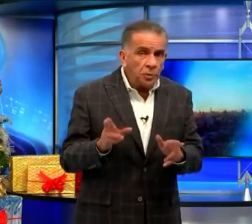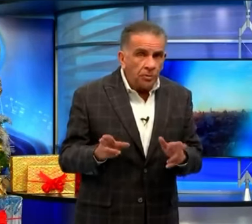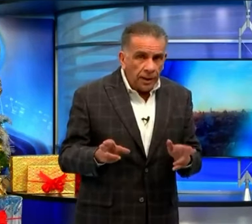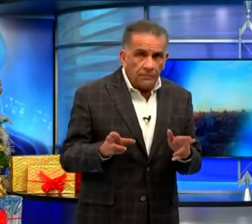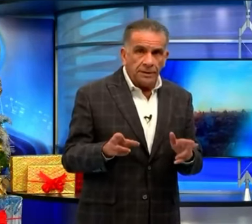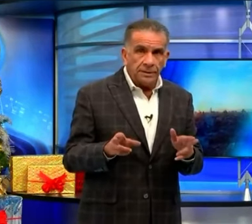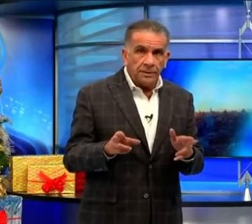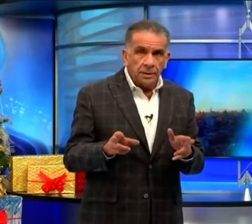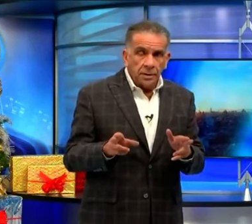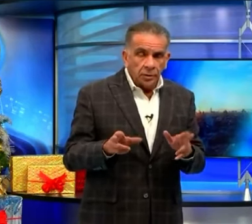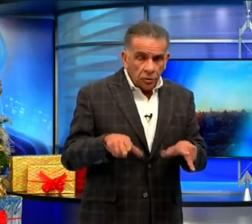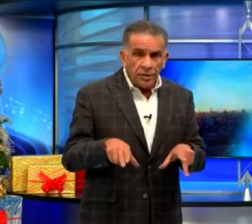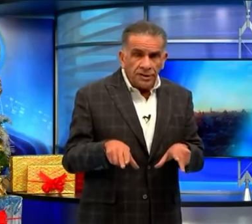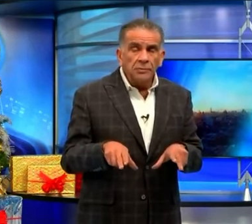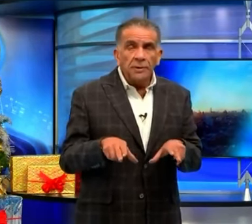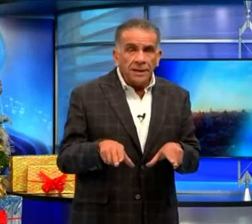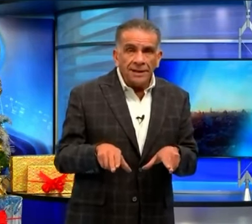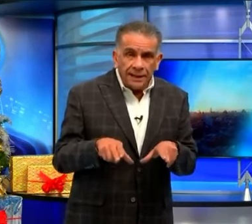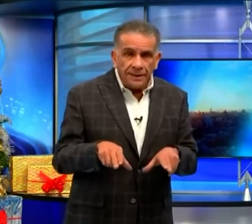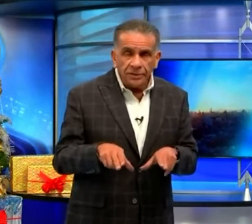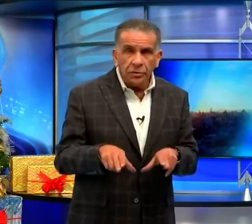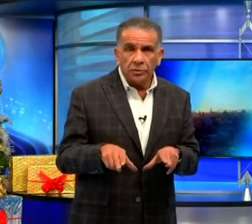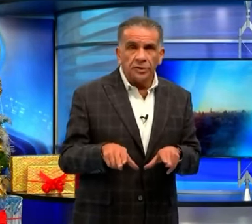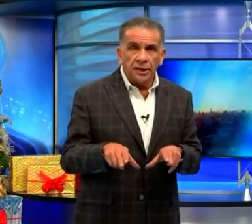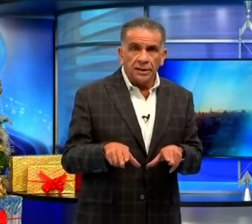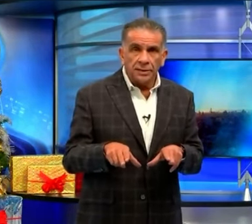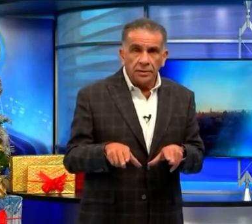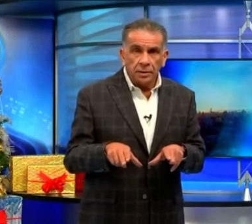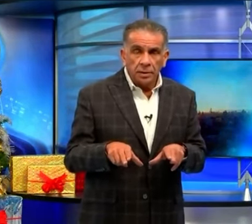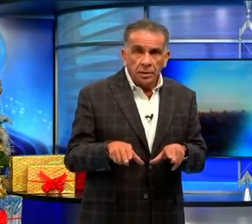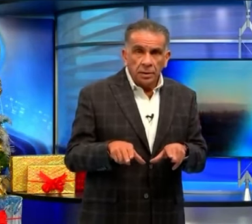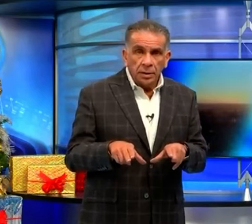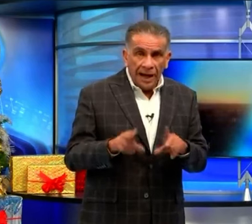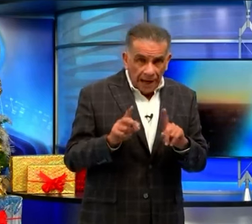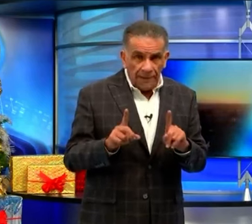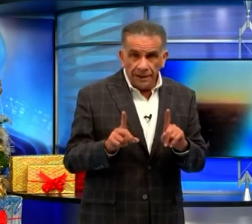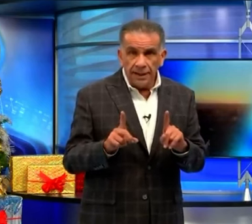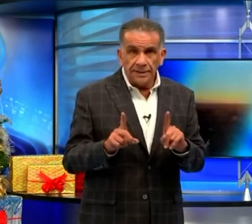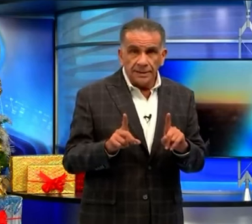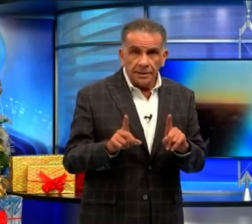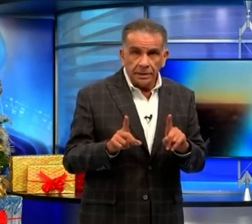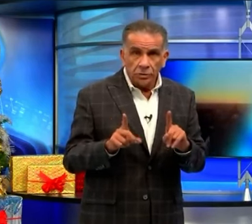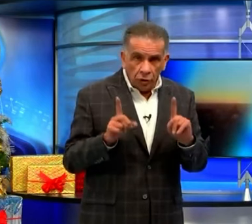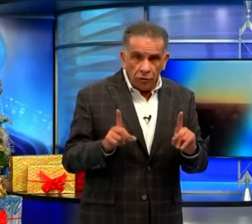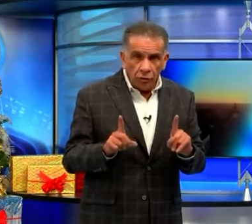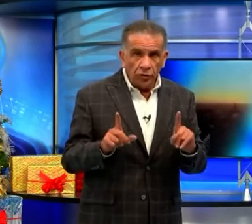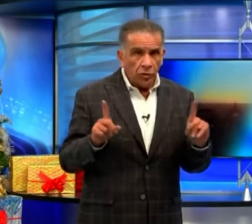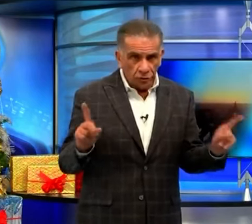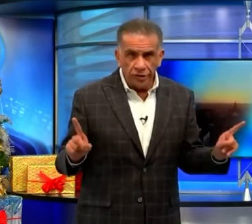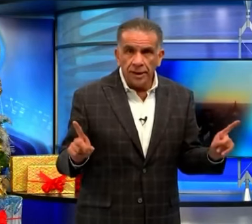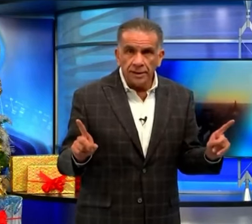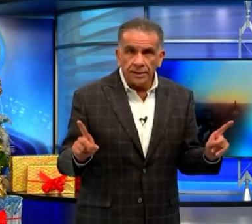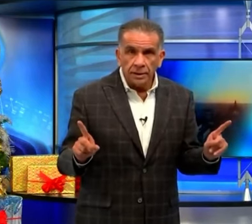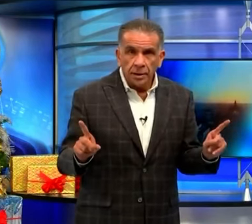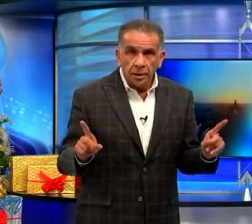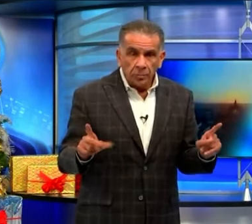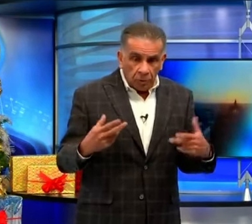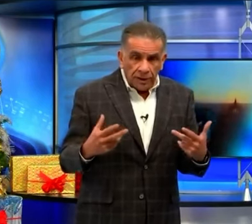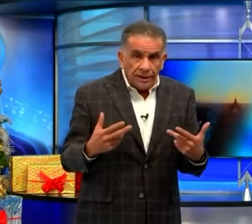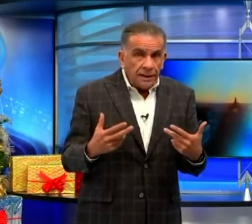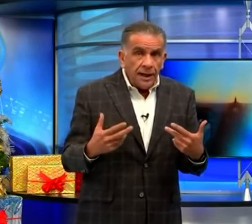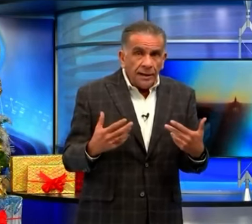muchos problemas. Yo recibo amenazas todos los días, amenazas todos los días,